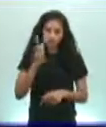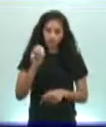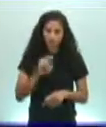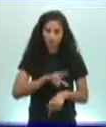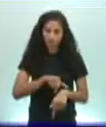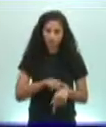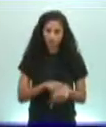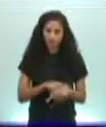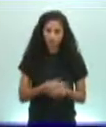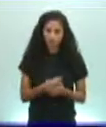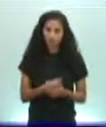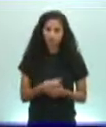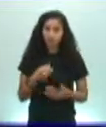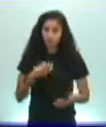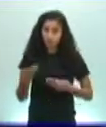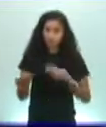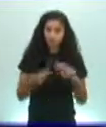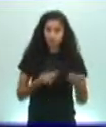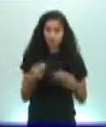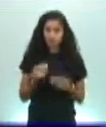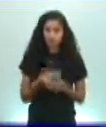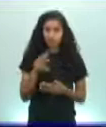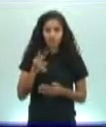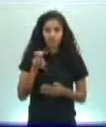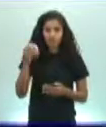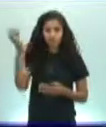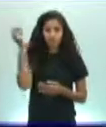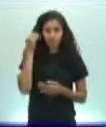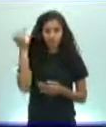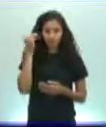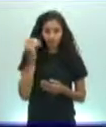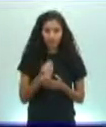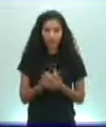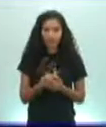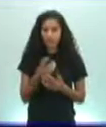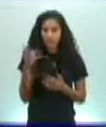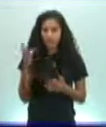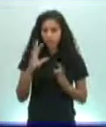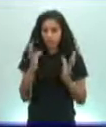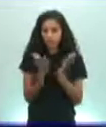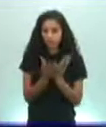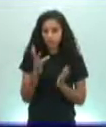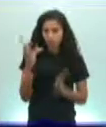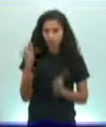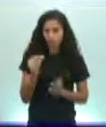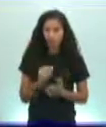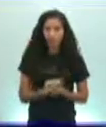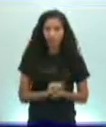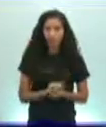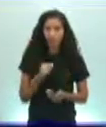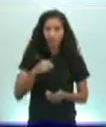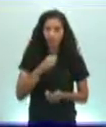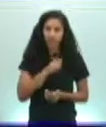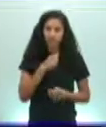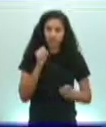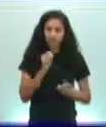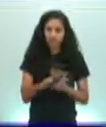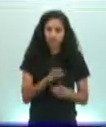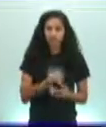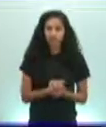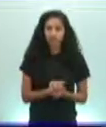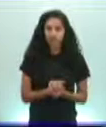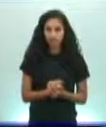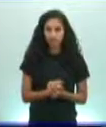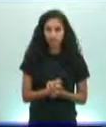estamos compartiendo nuevos saberes de esta maravillosa asignatura. Hoy quiero comenzar